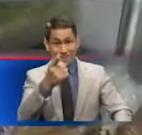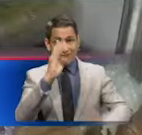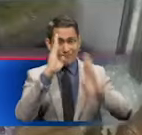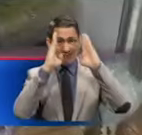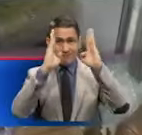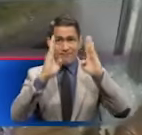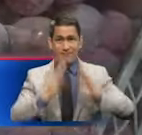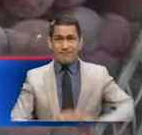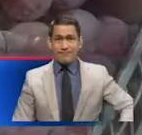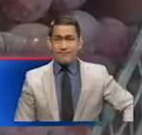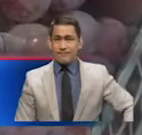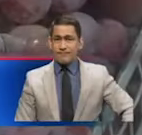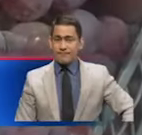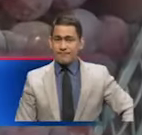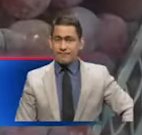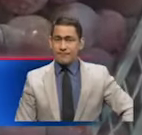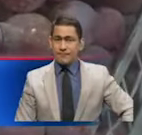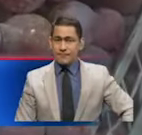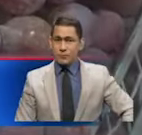pendientes.